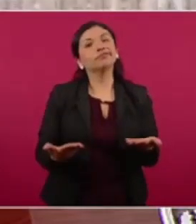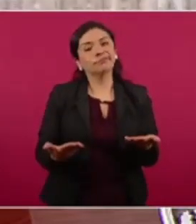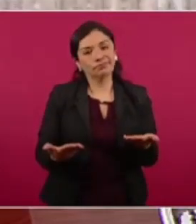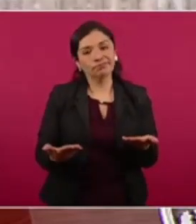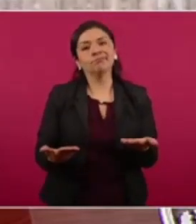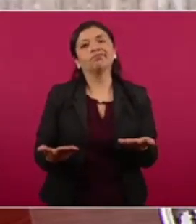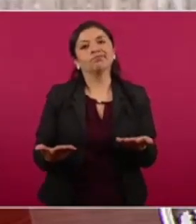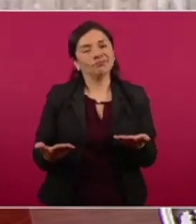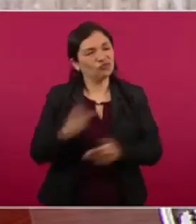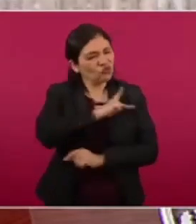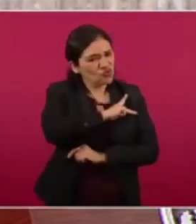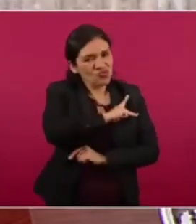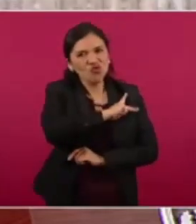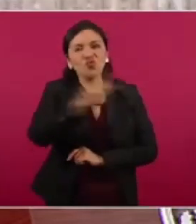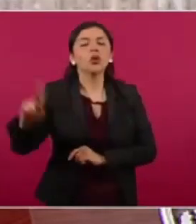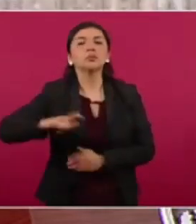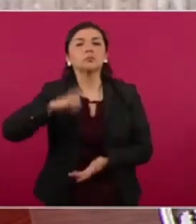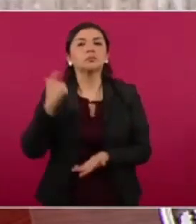todos,